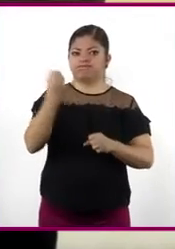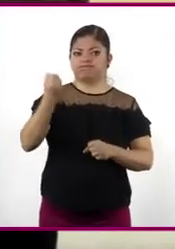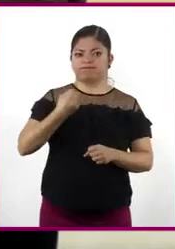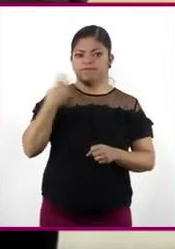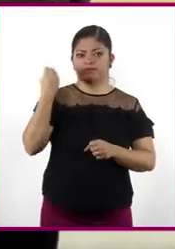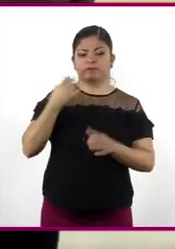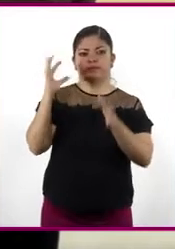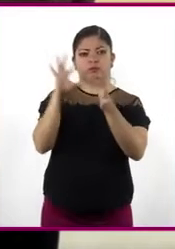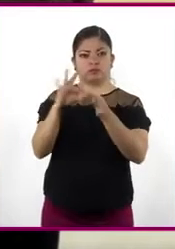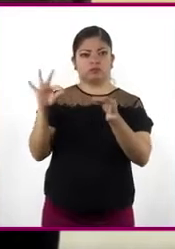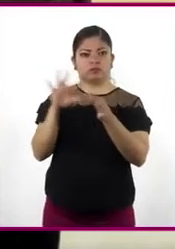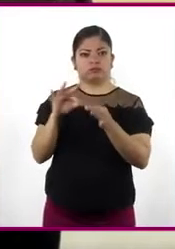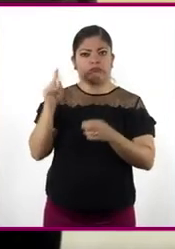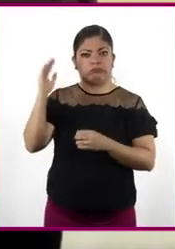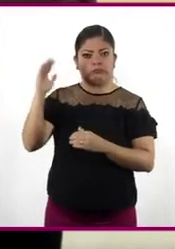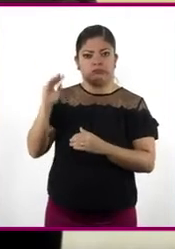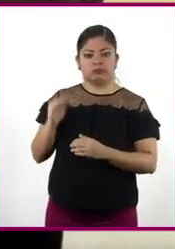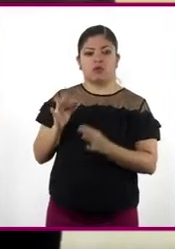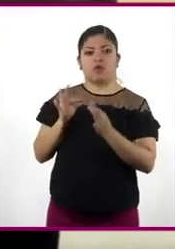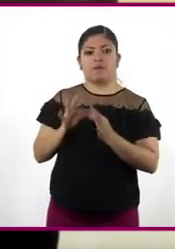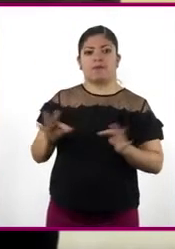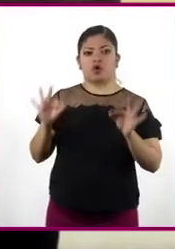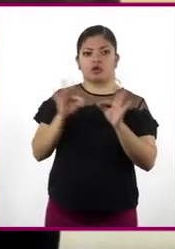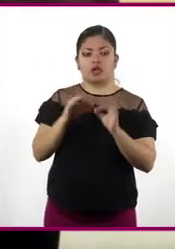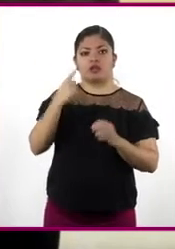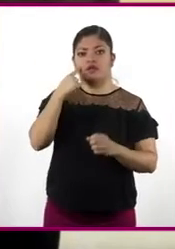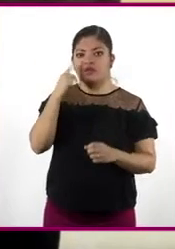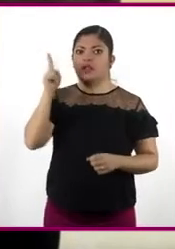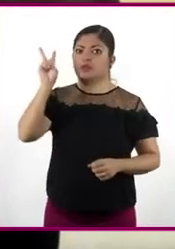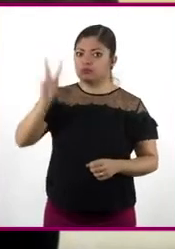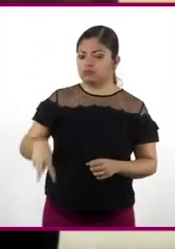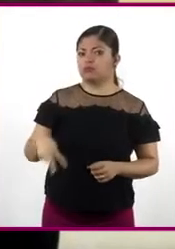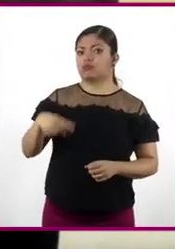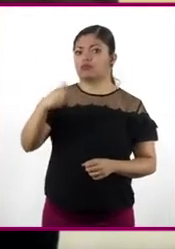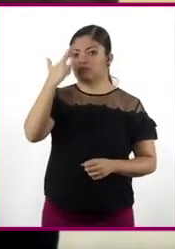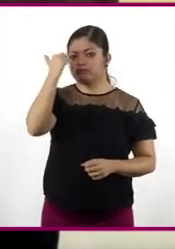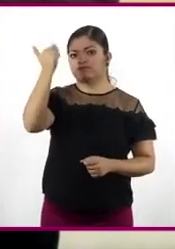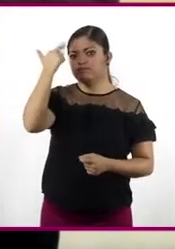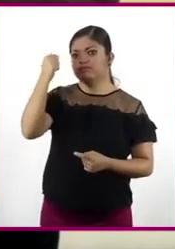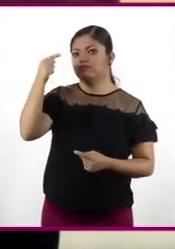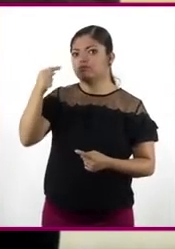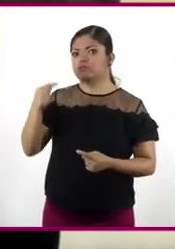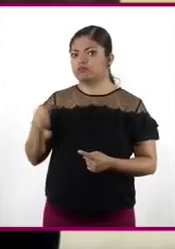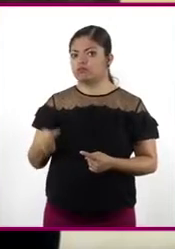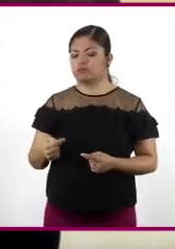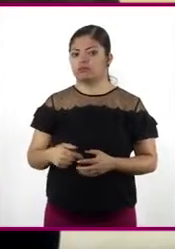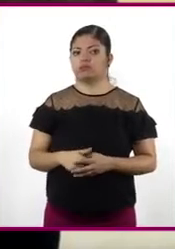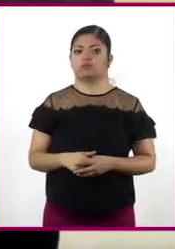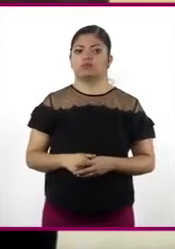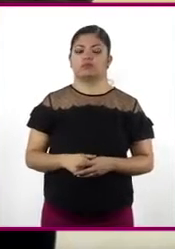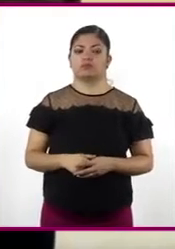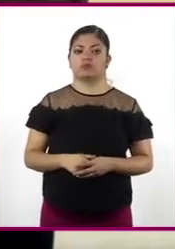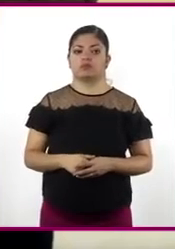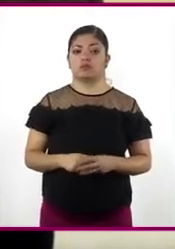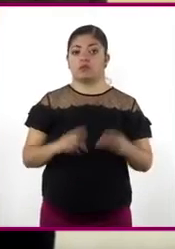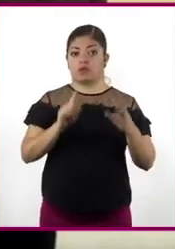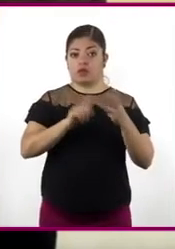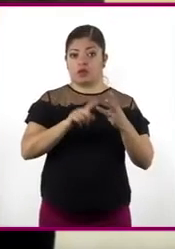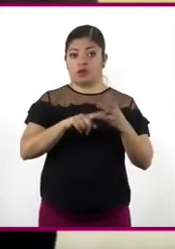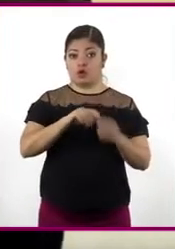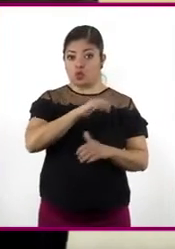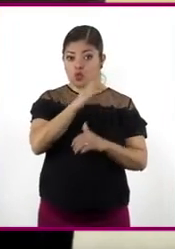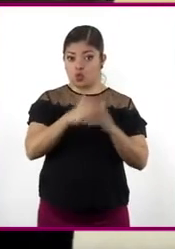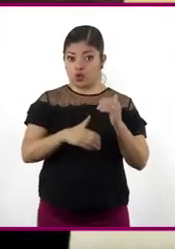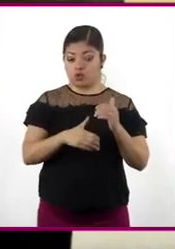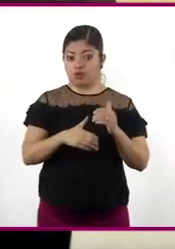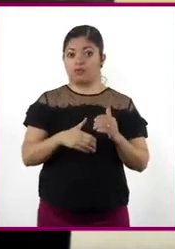ideas secundarias y se aportan argumentos que justifiquen las afirmaciones presentadas en la exposición. Por último,